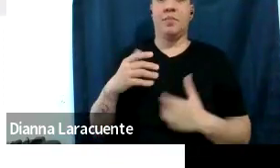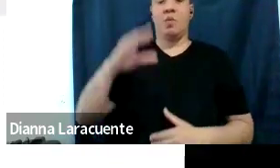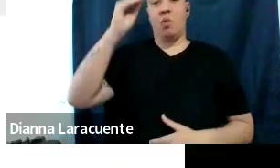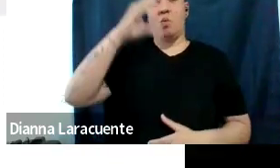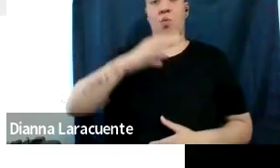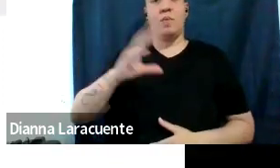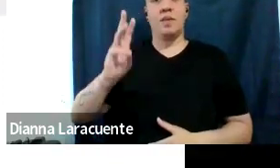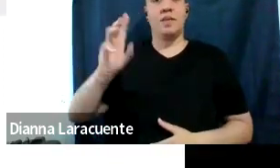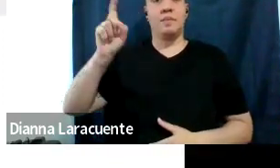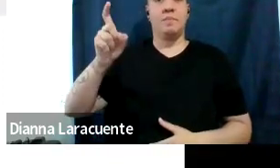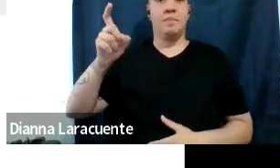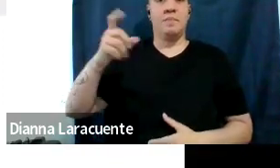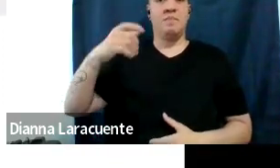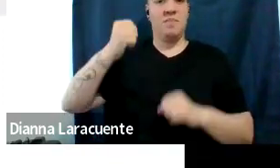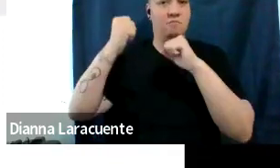fuerte, desde joven.